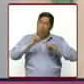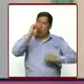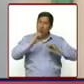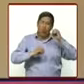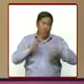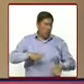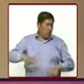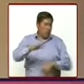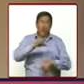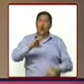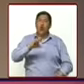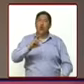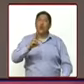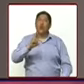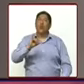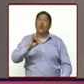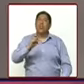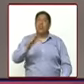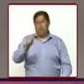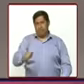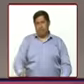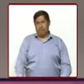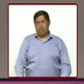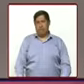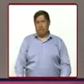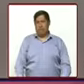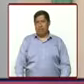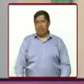la localidad Cuiza.